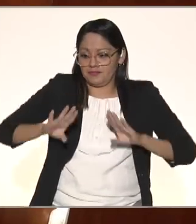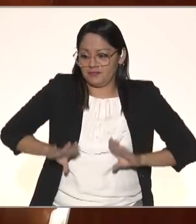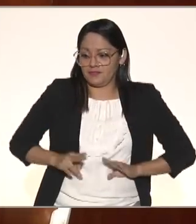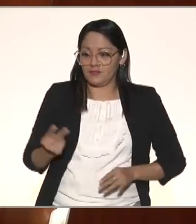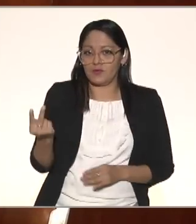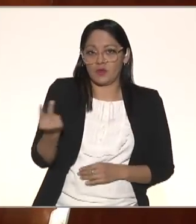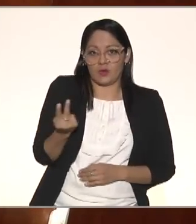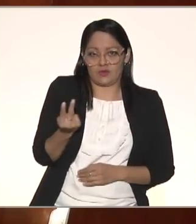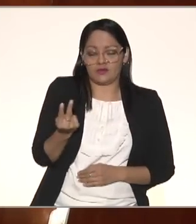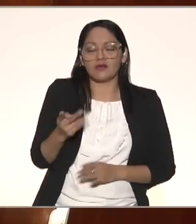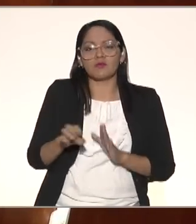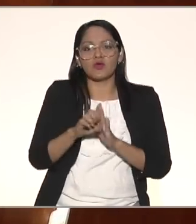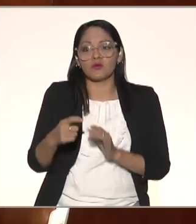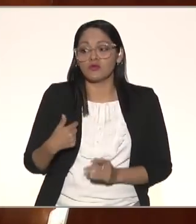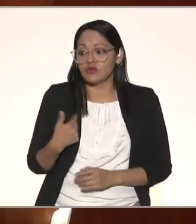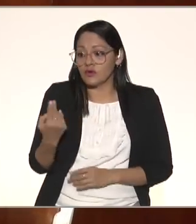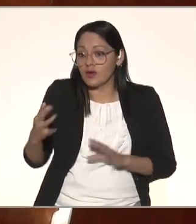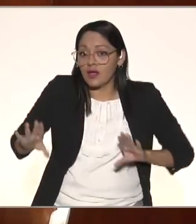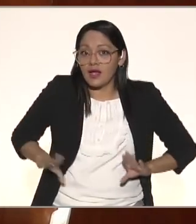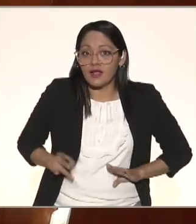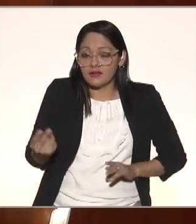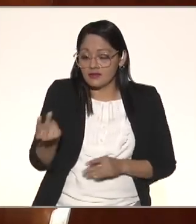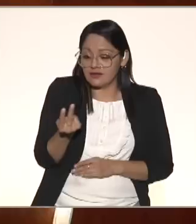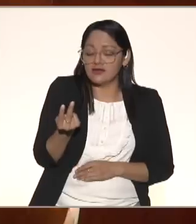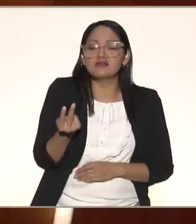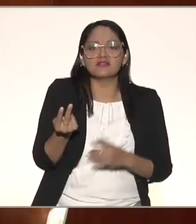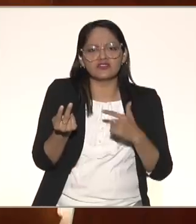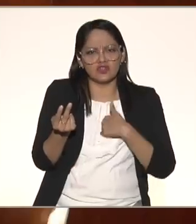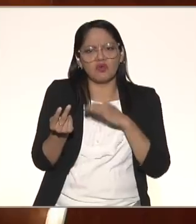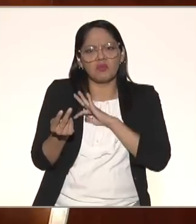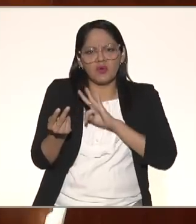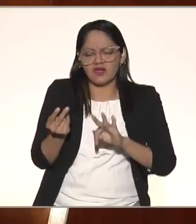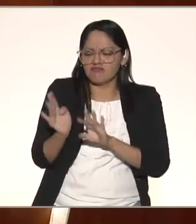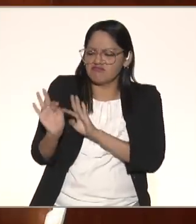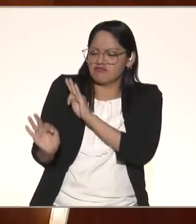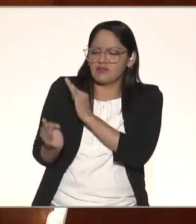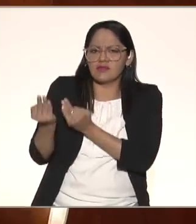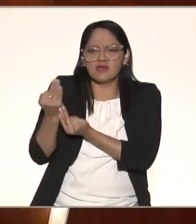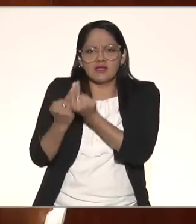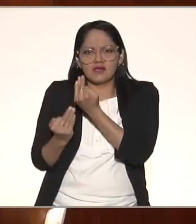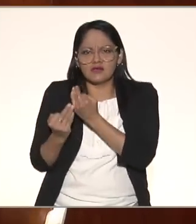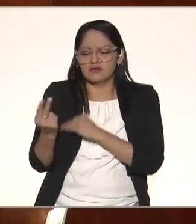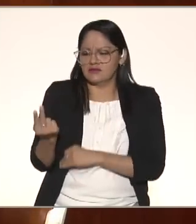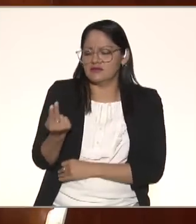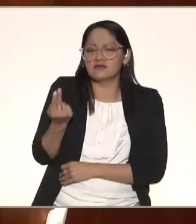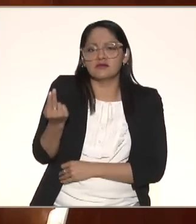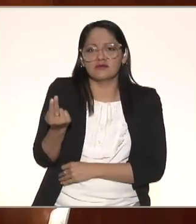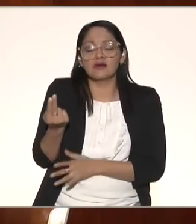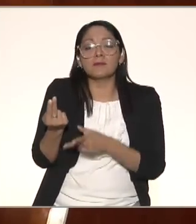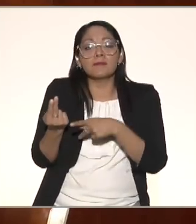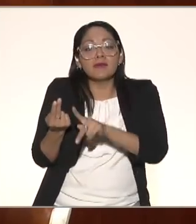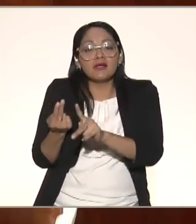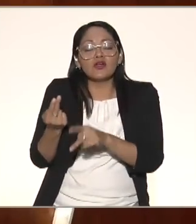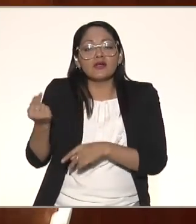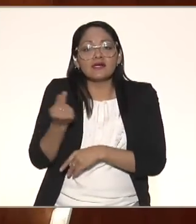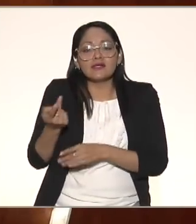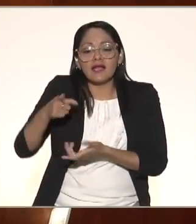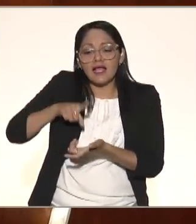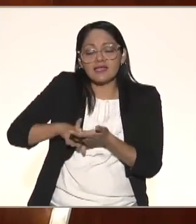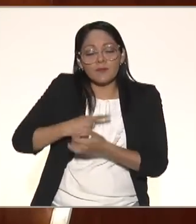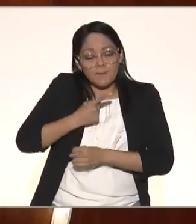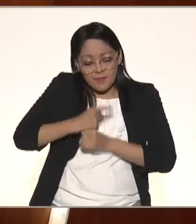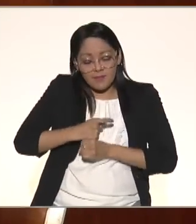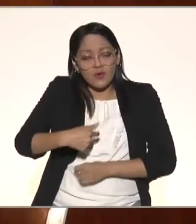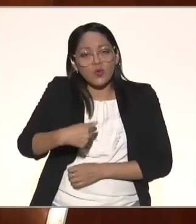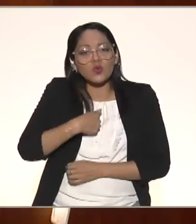No puedo formar una pareja funcional en la que pueda yo servirle a mi pareja si no sirvo, si no